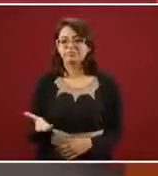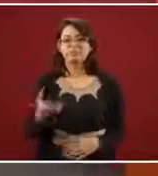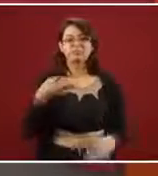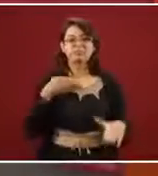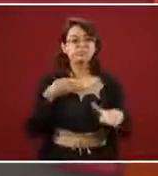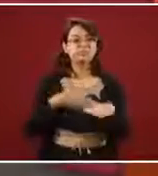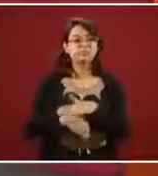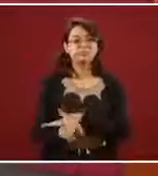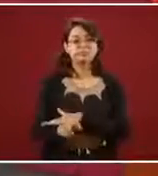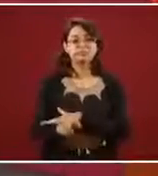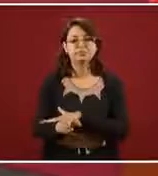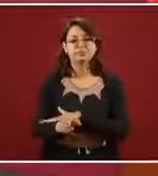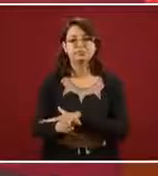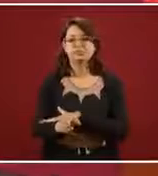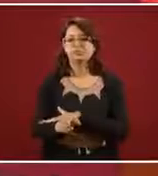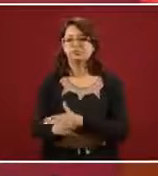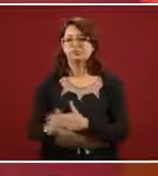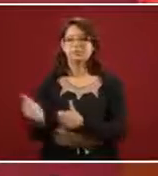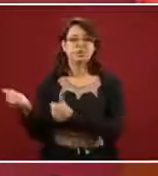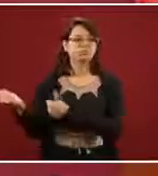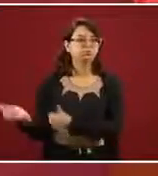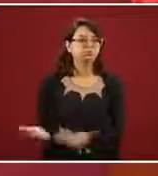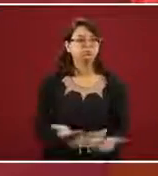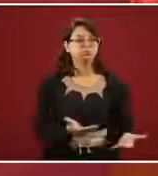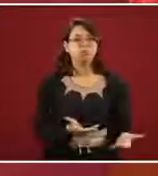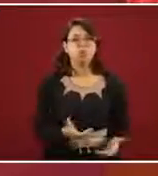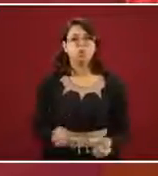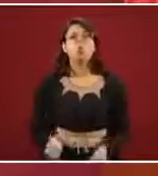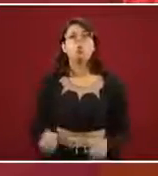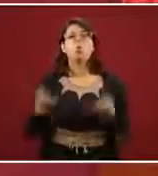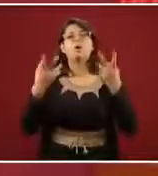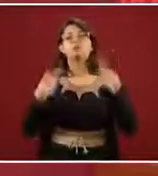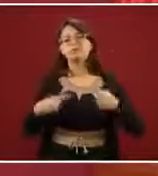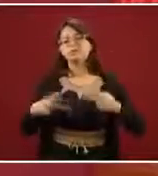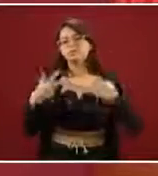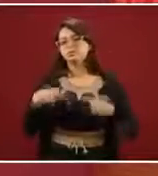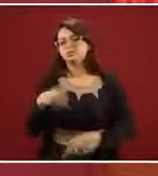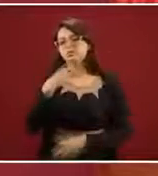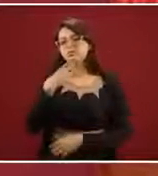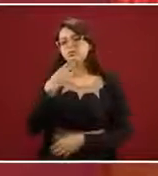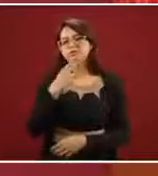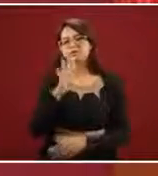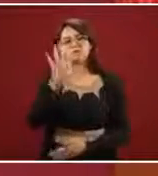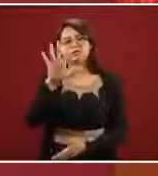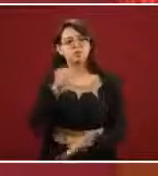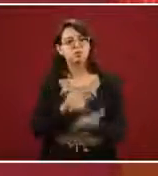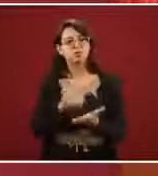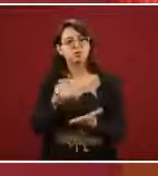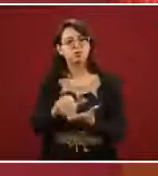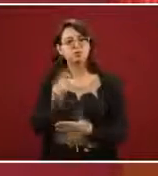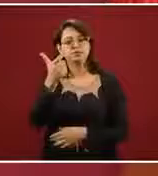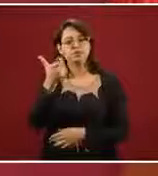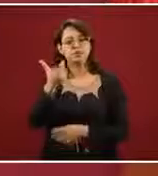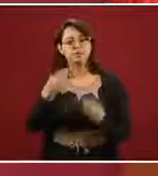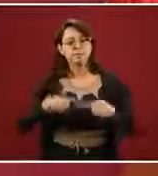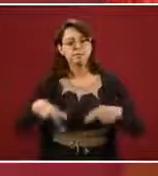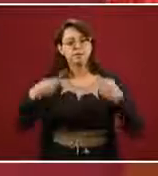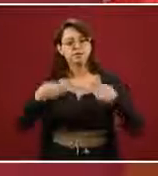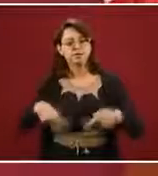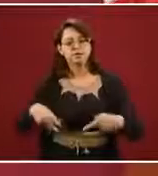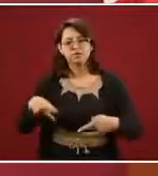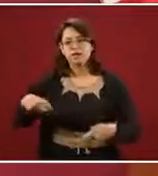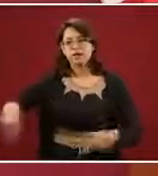metro se transportan 5 millones de personas y es la gente